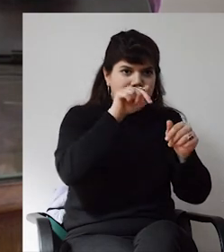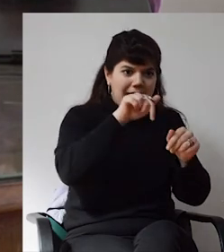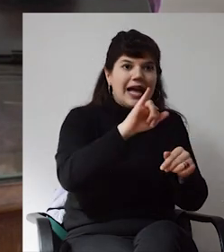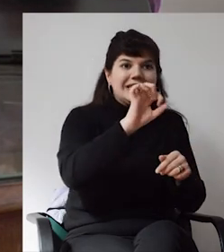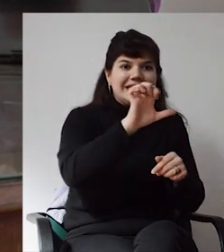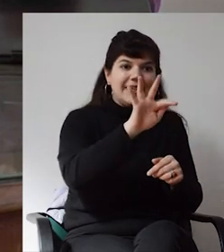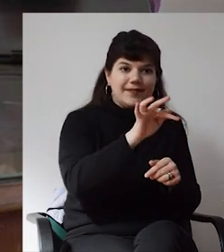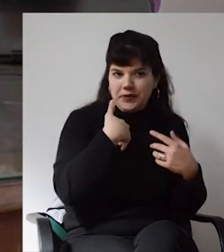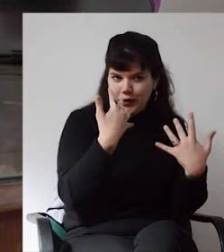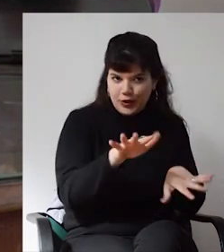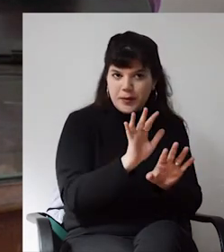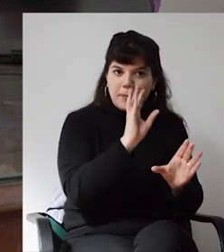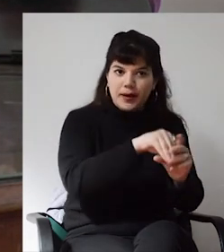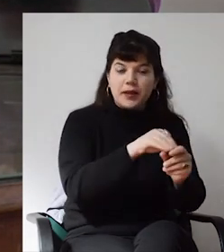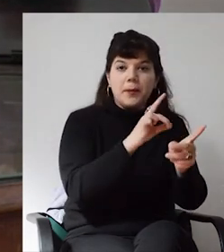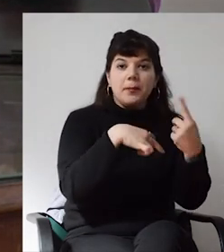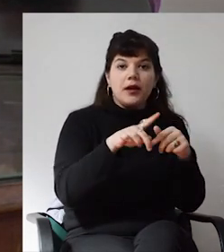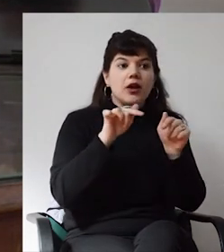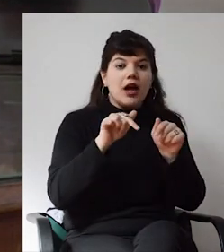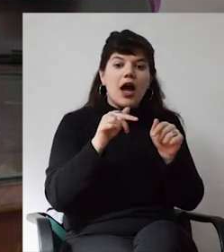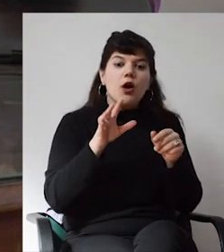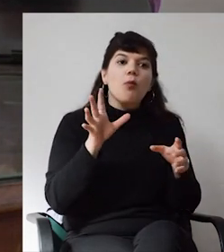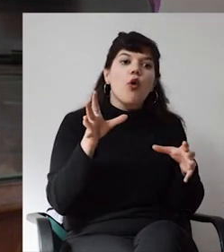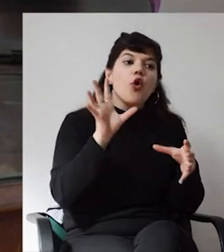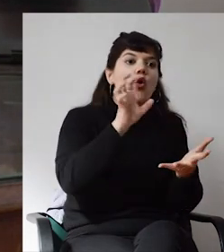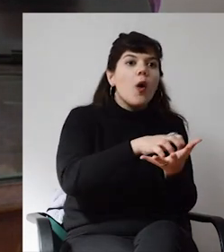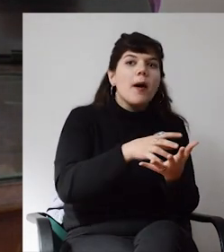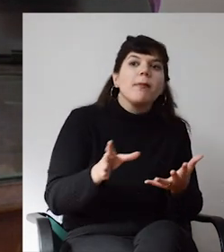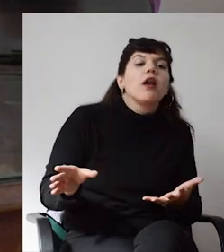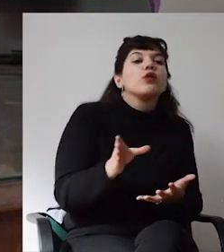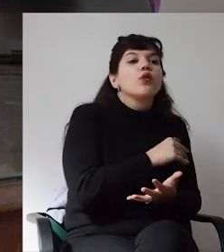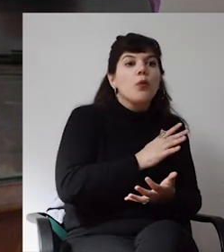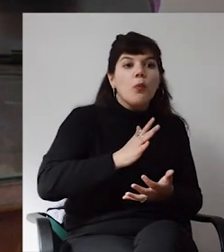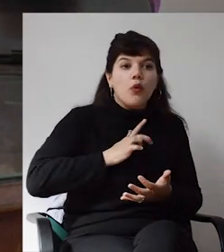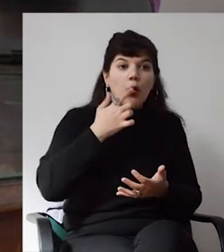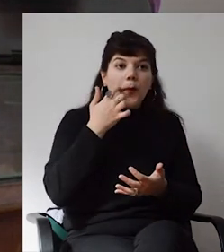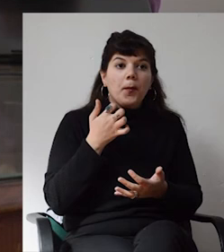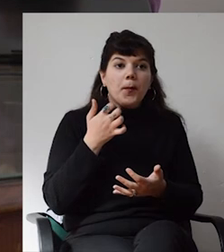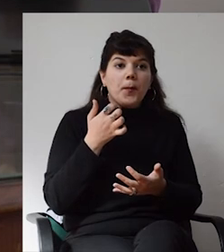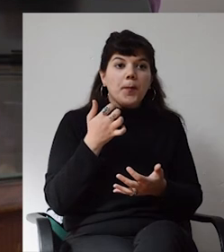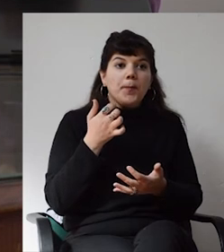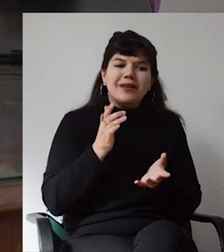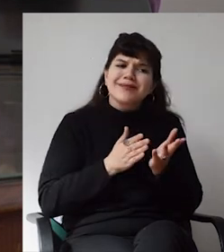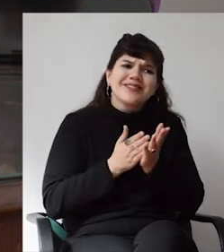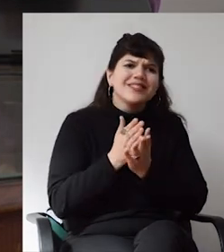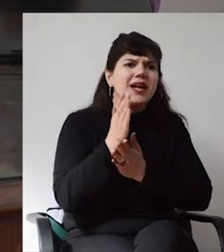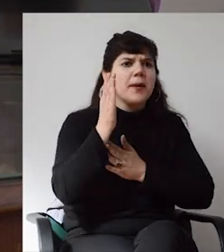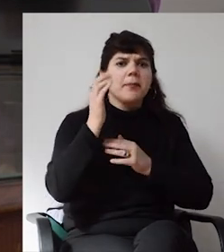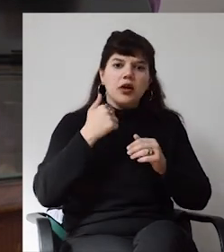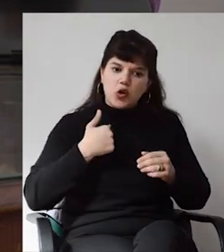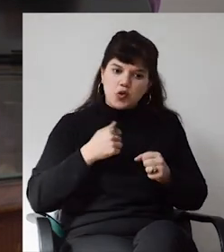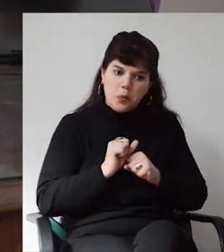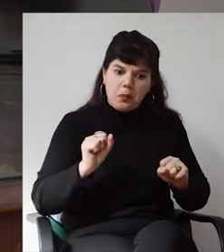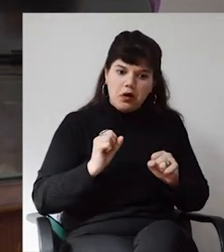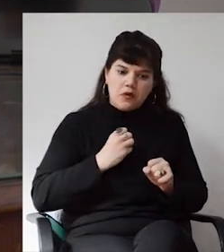ISEF, lo digo desde el Prorrectorado de Gestión, es que hay lugar para todas y para todos siempre que